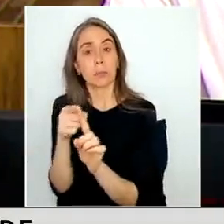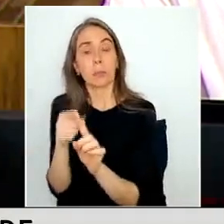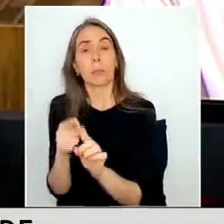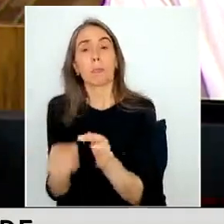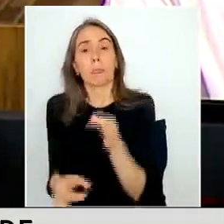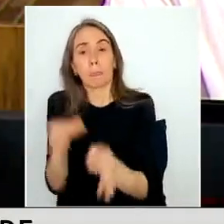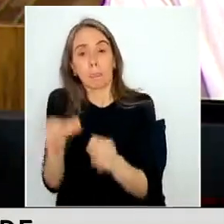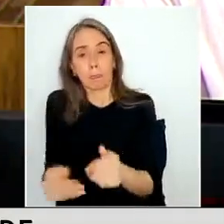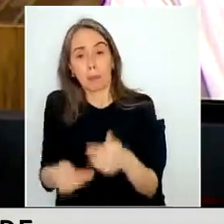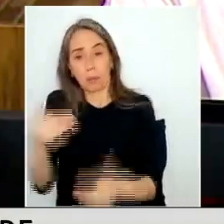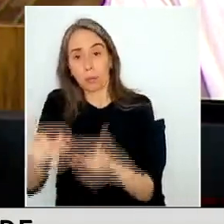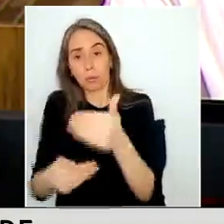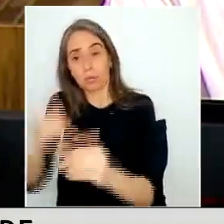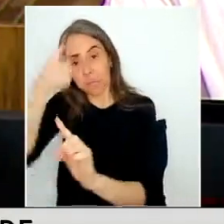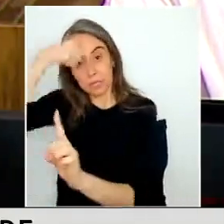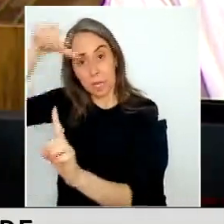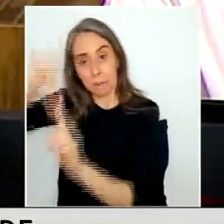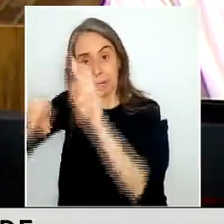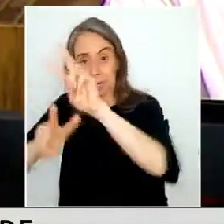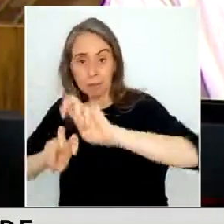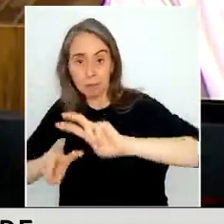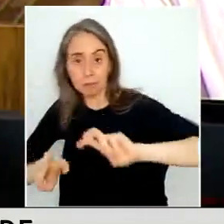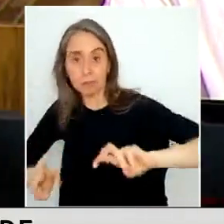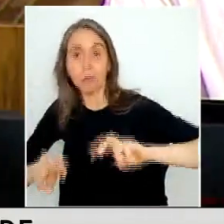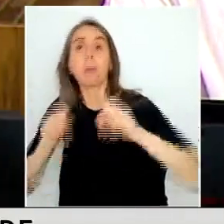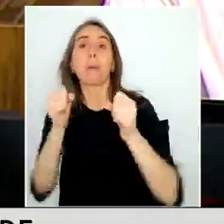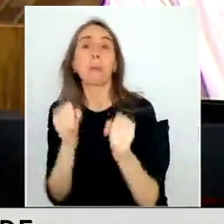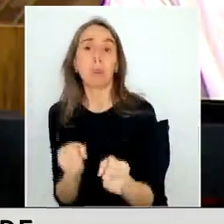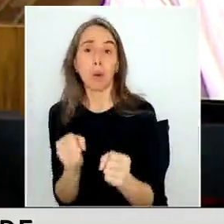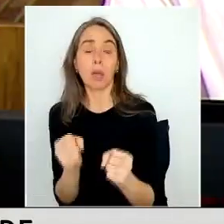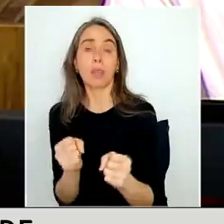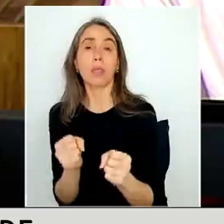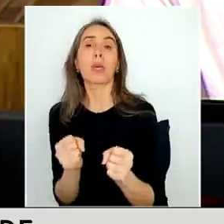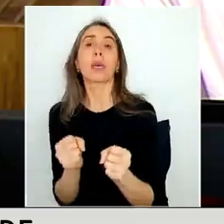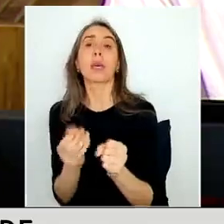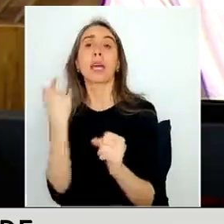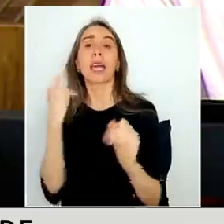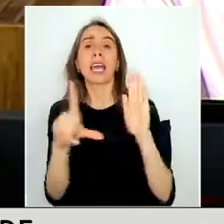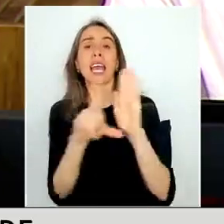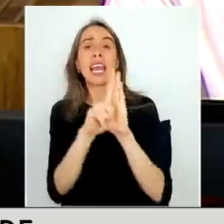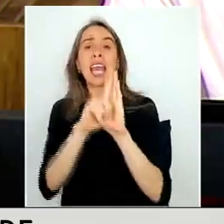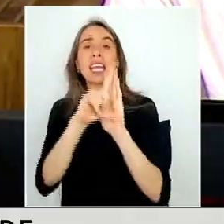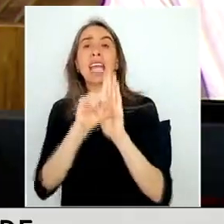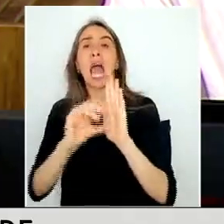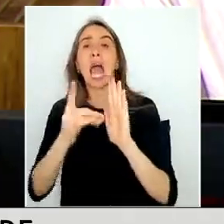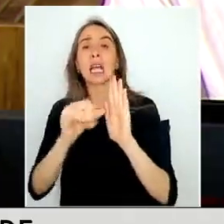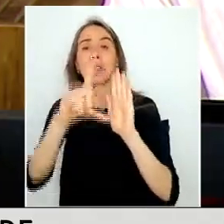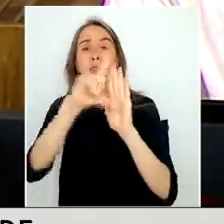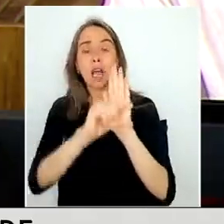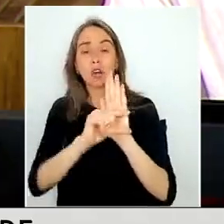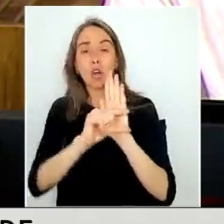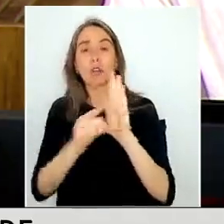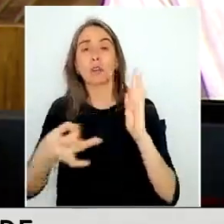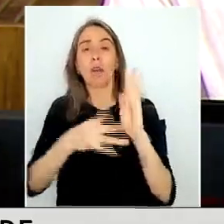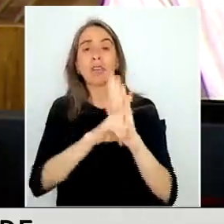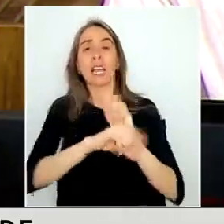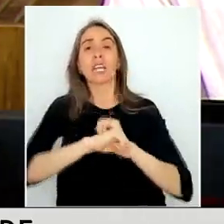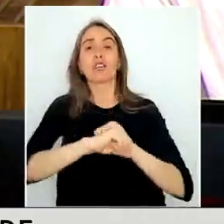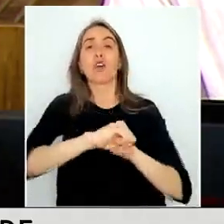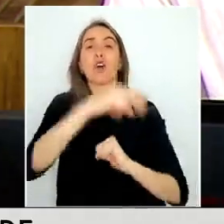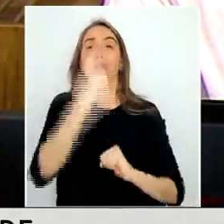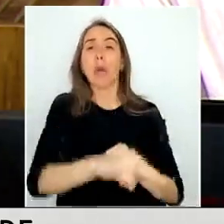penal se pueda tal como ocurre después de la ley de agenda corta para delitos contra la propiedad desarrollar procedimientos